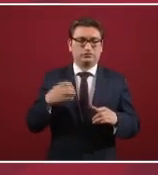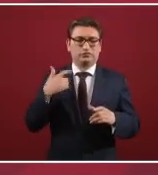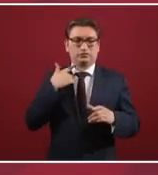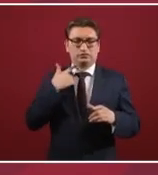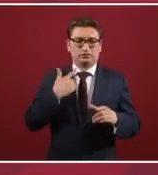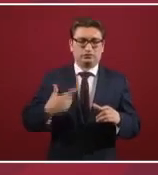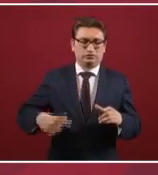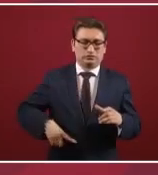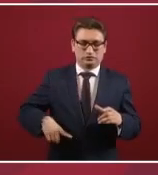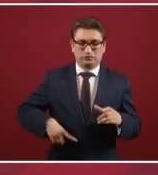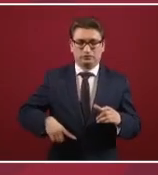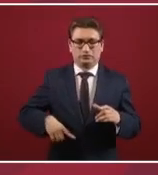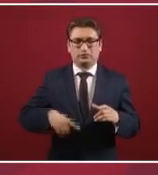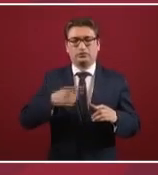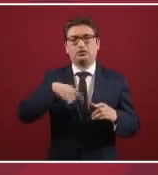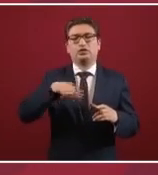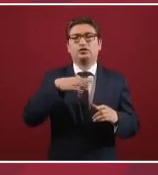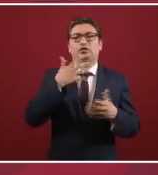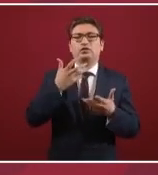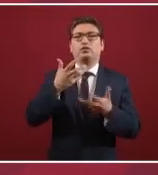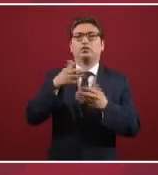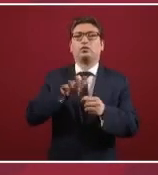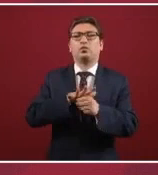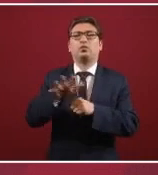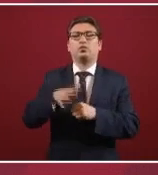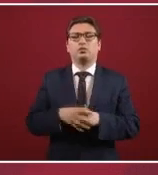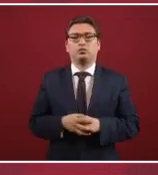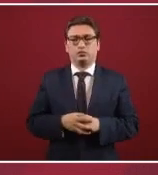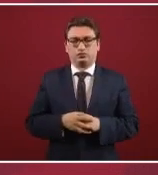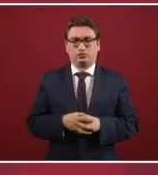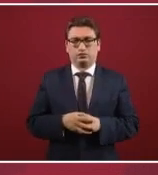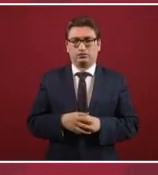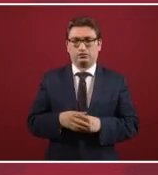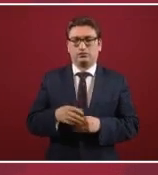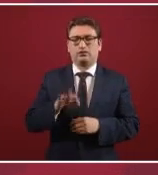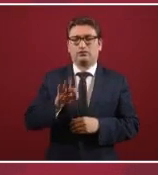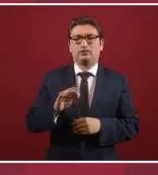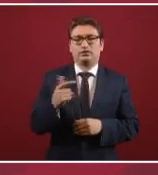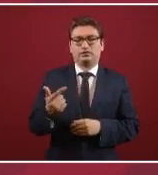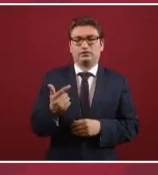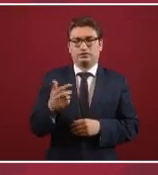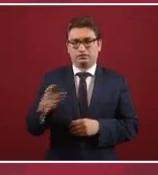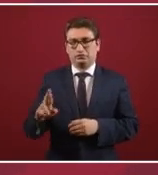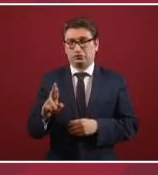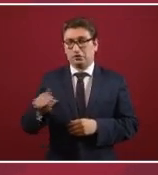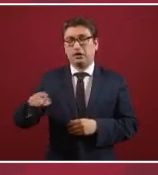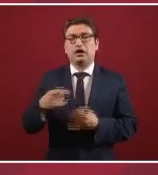para que fuese independiente la fiscalía general